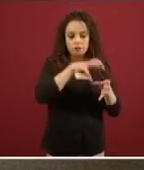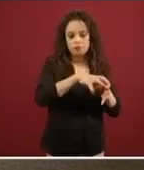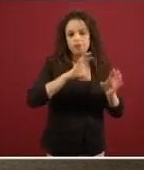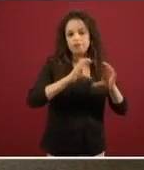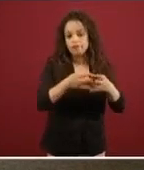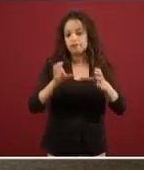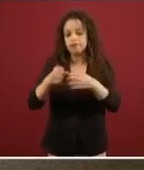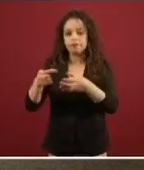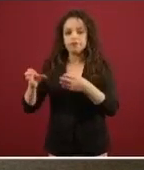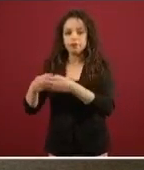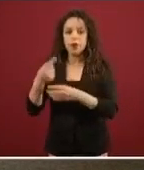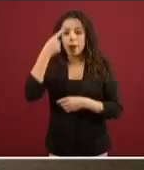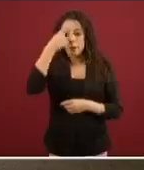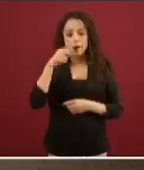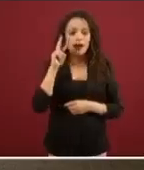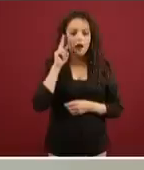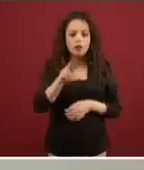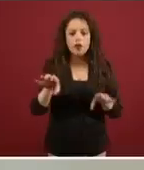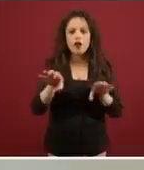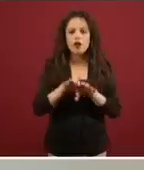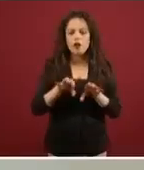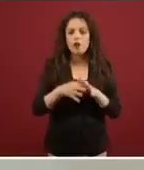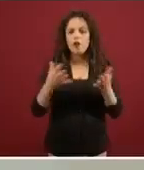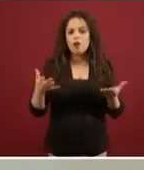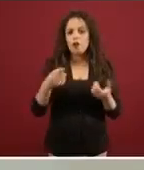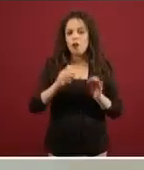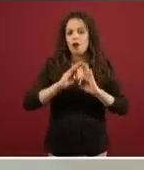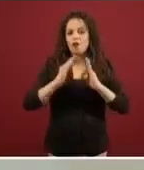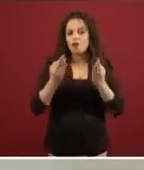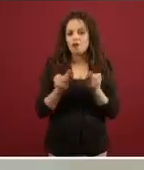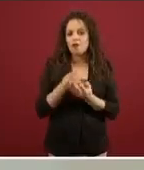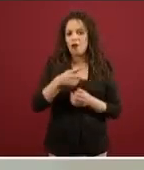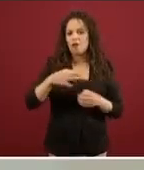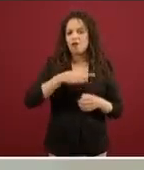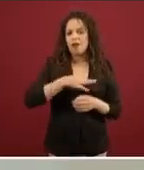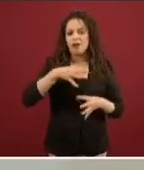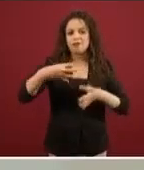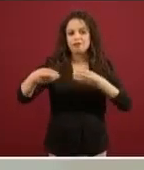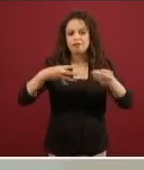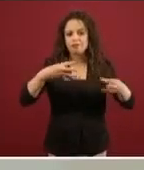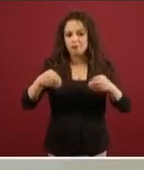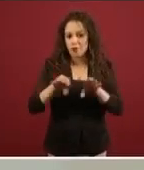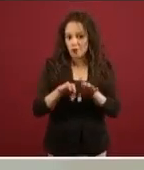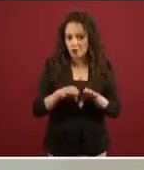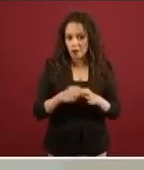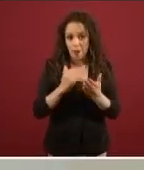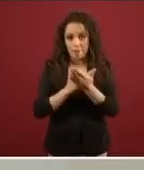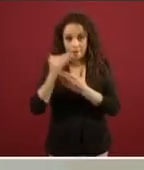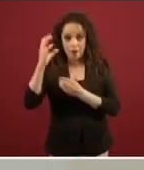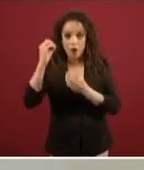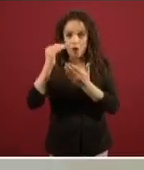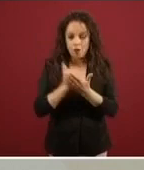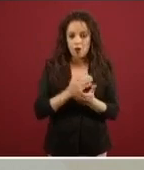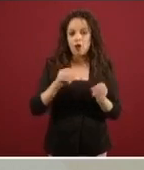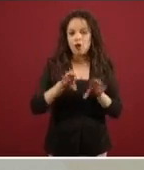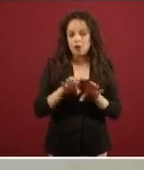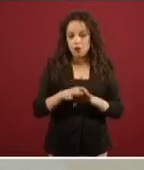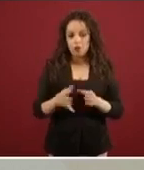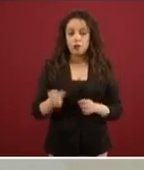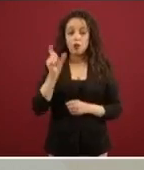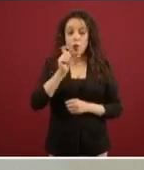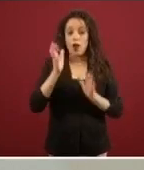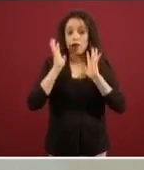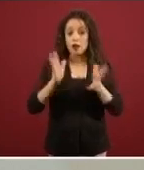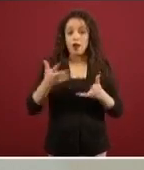la enfermedad. Una vez que el caso es notificado en esta plataforma, entonces viene el otro componente, que es al tomar la muestra, esta muestra